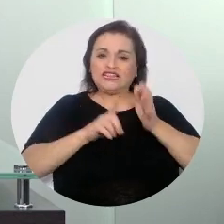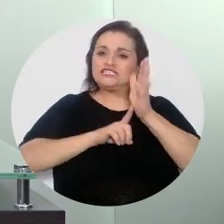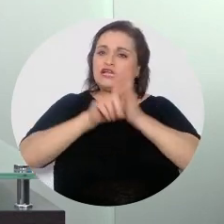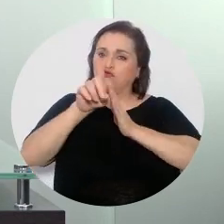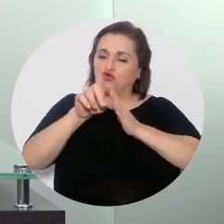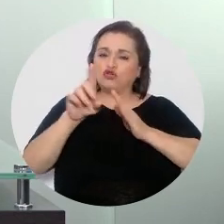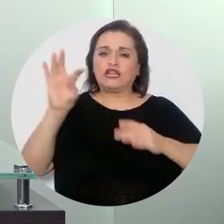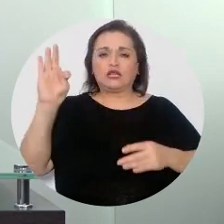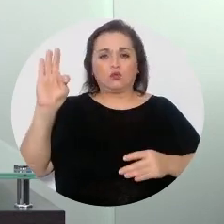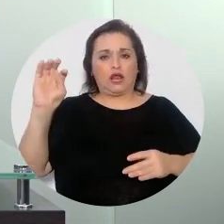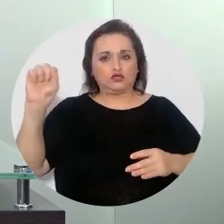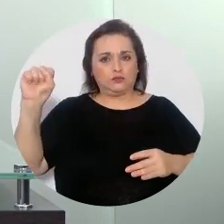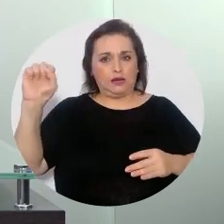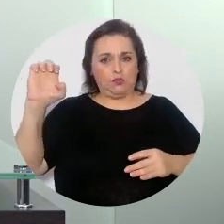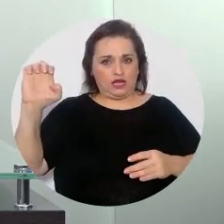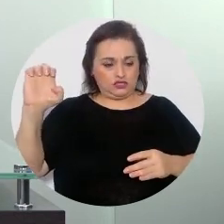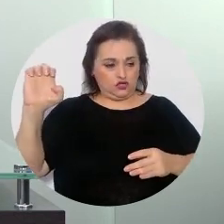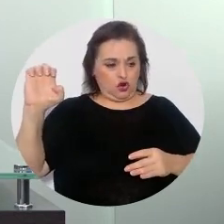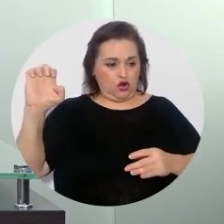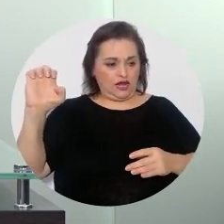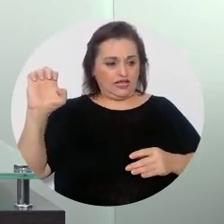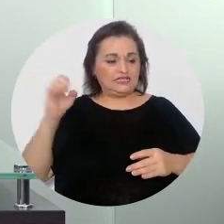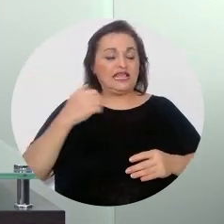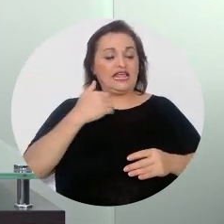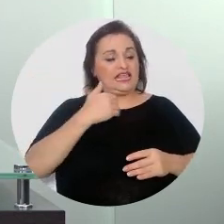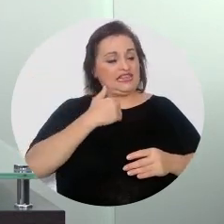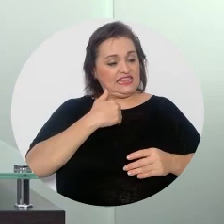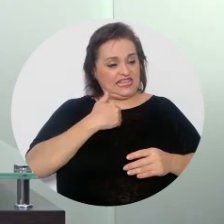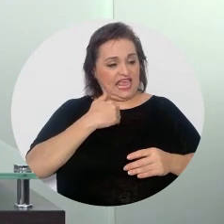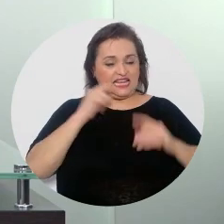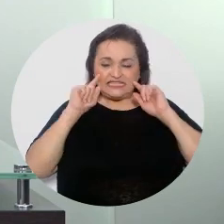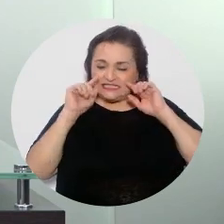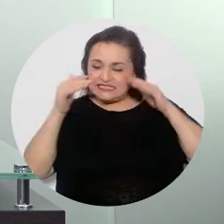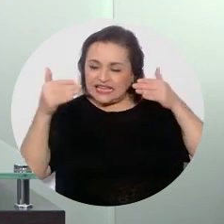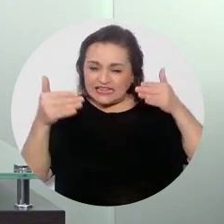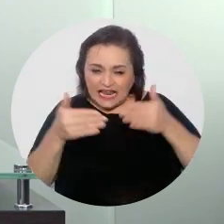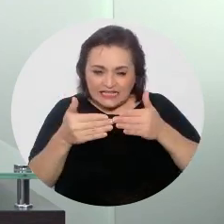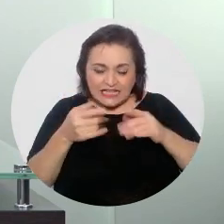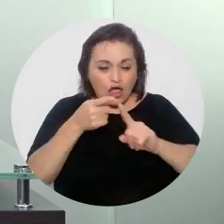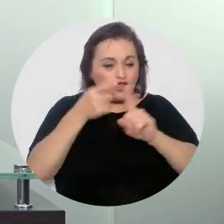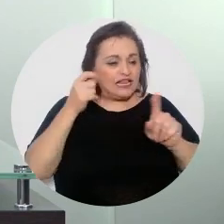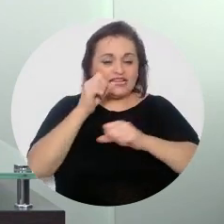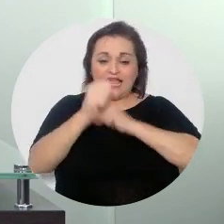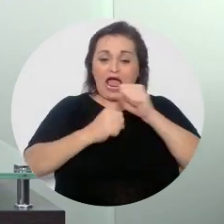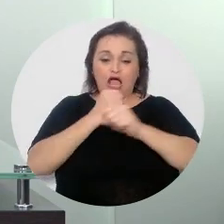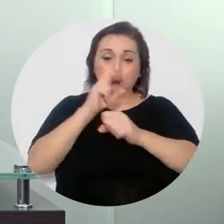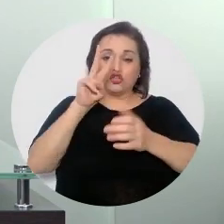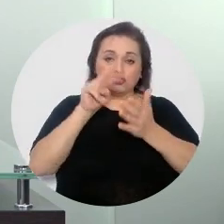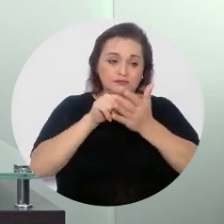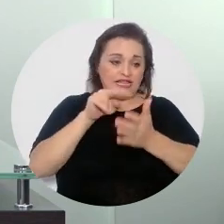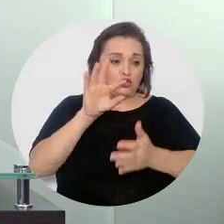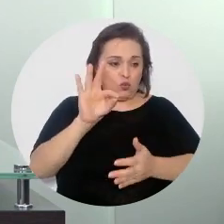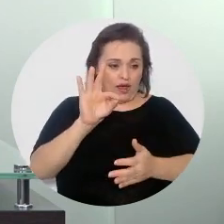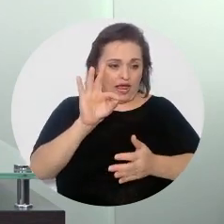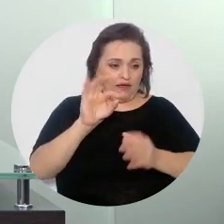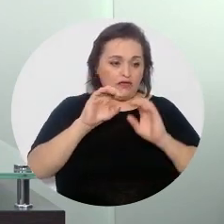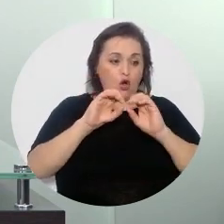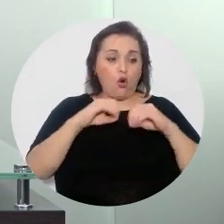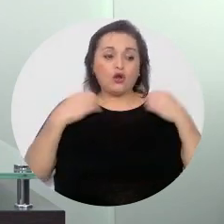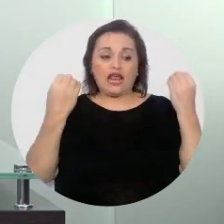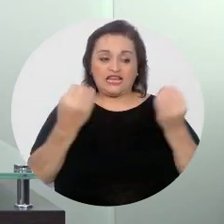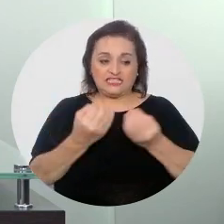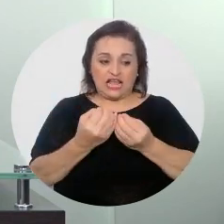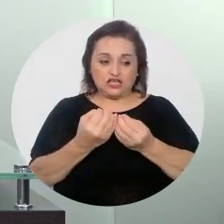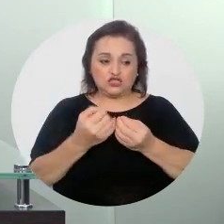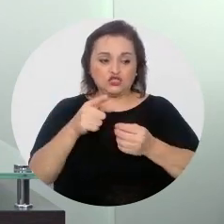control que desarrolla el Tribunal Supremo de Elecciones y que está centralizado desde el año 2009